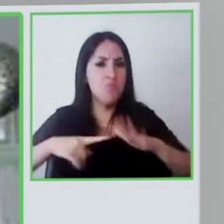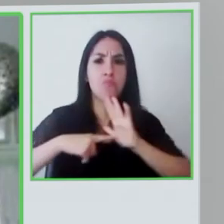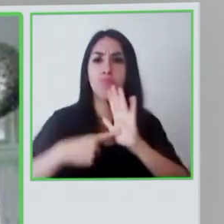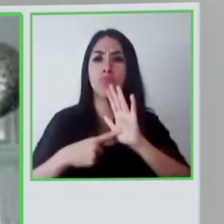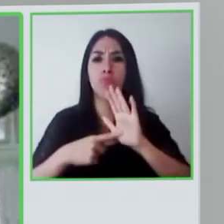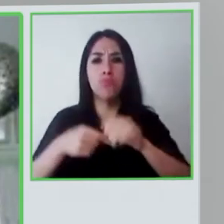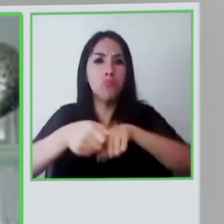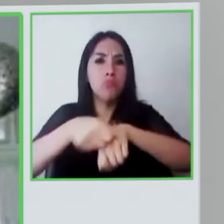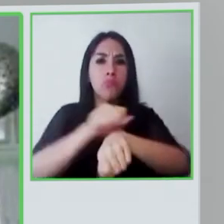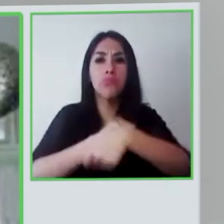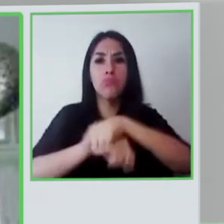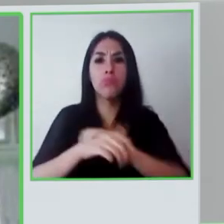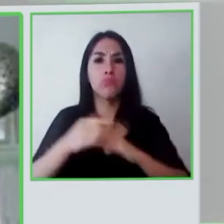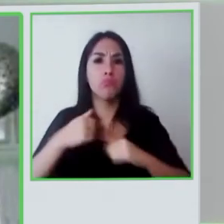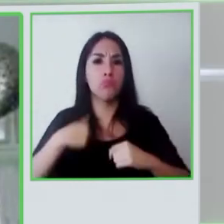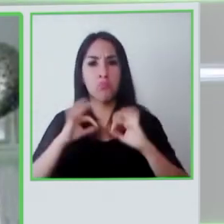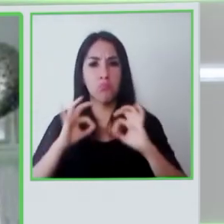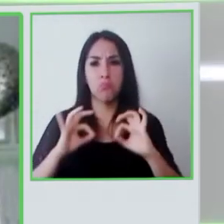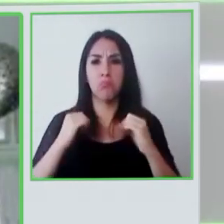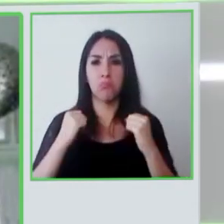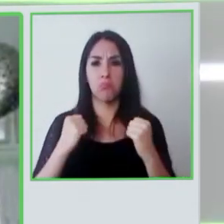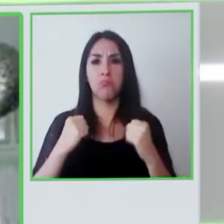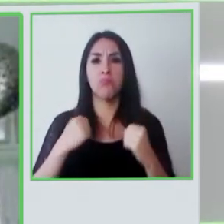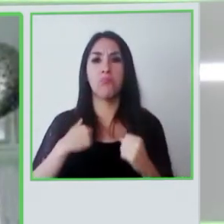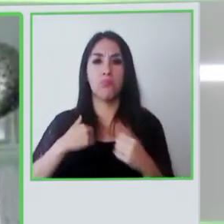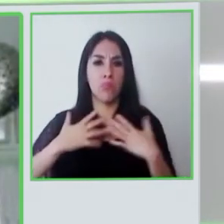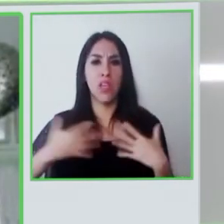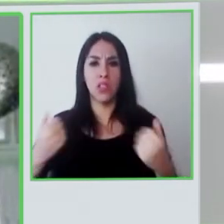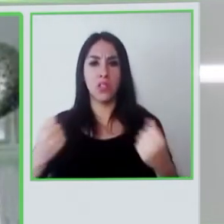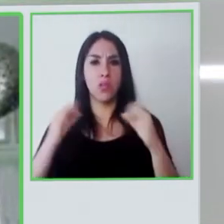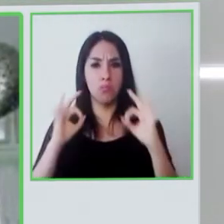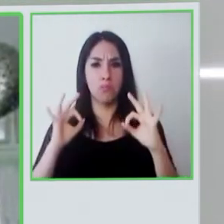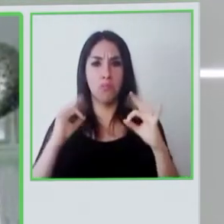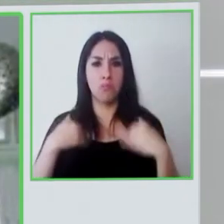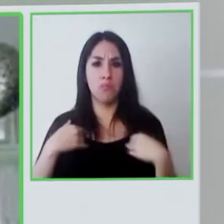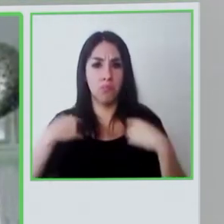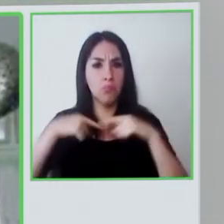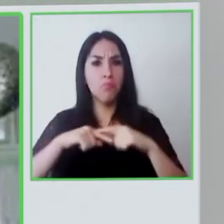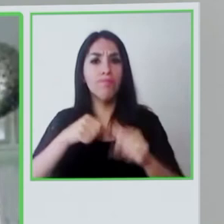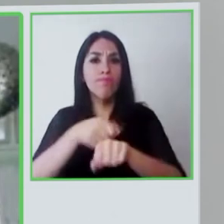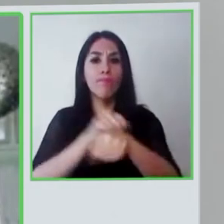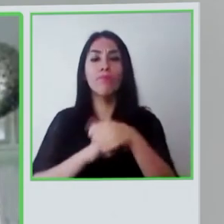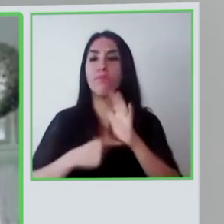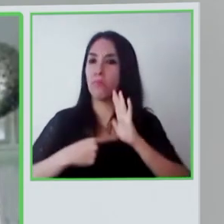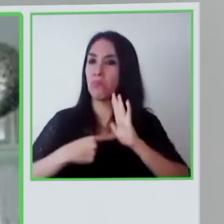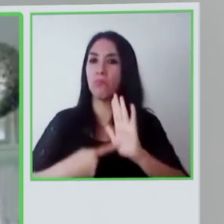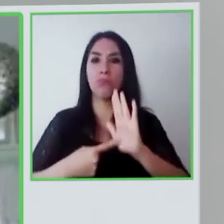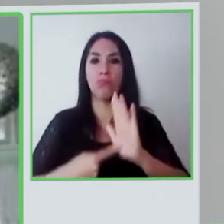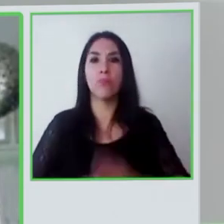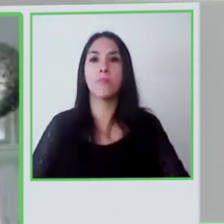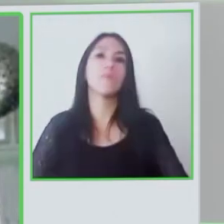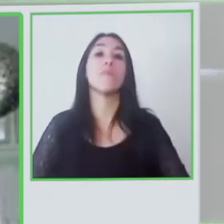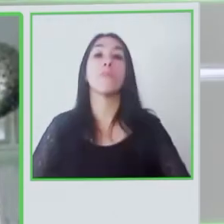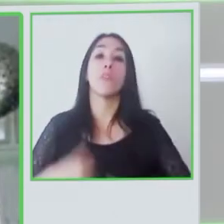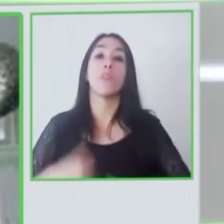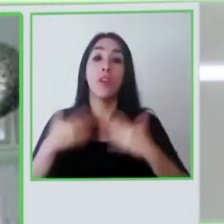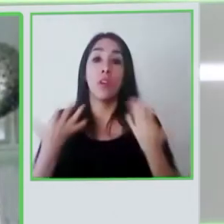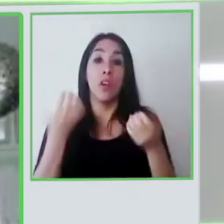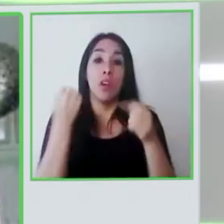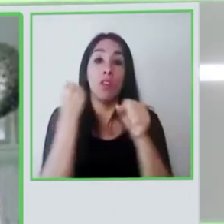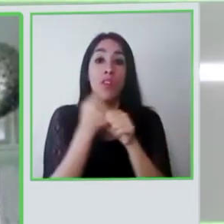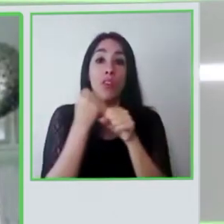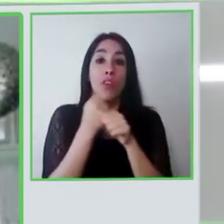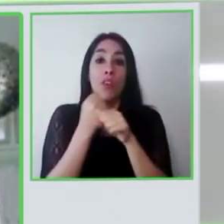bien sentirse valientes pedir simples ajustes que no se sientan como favores